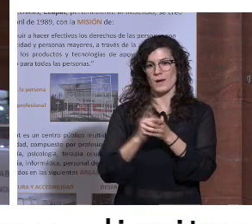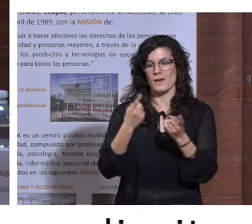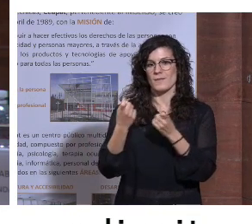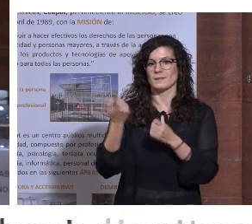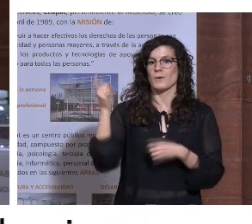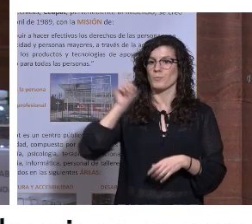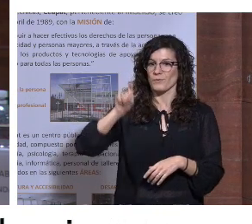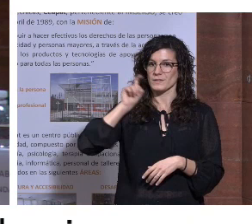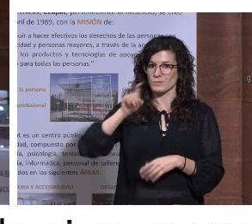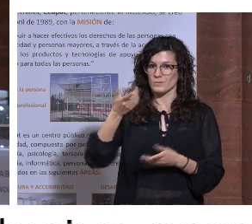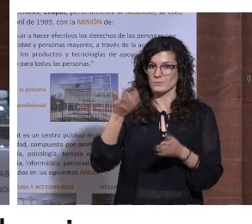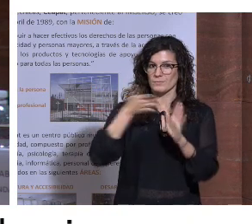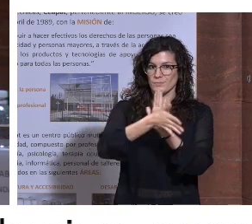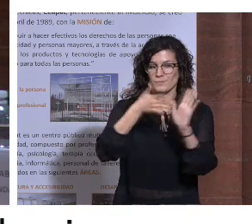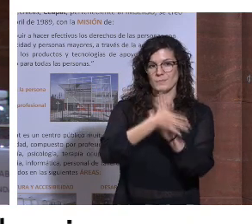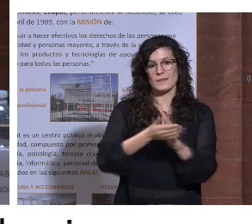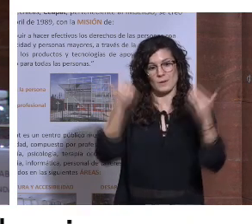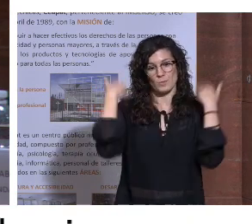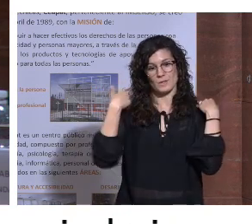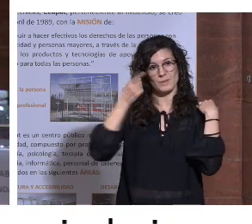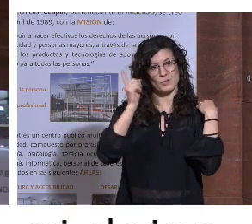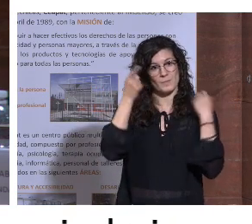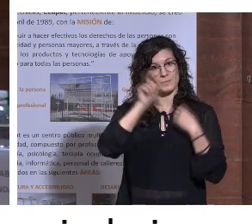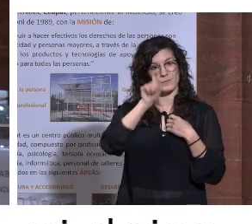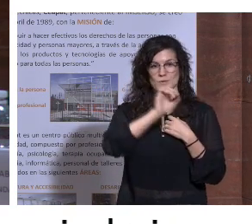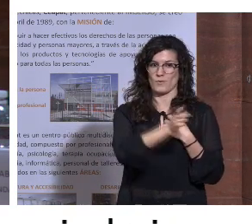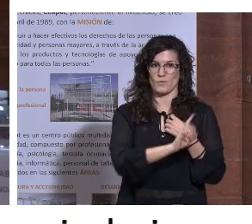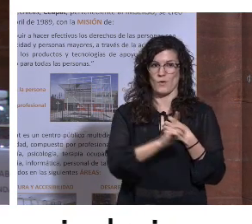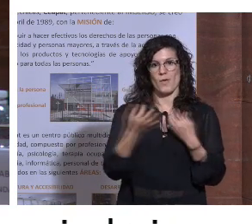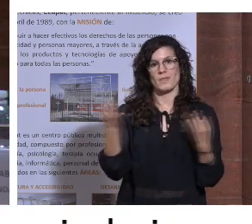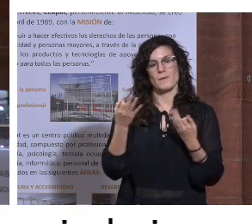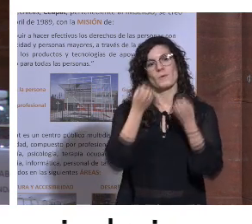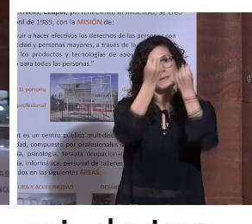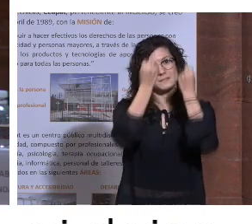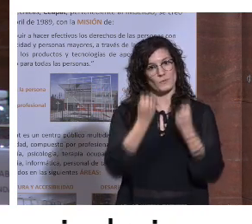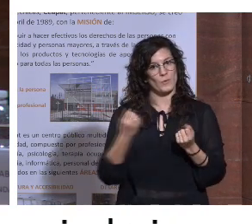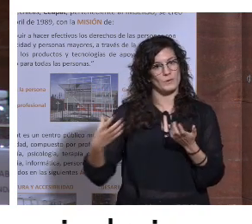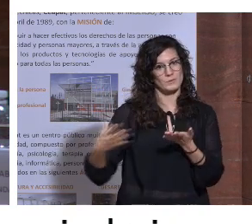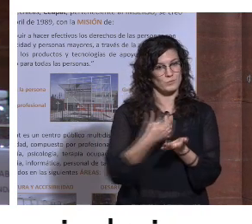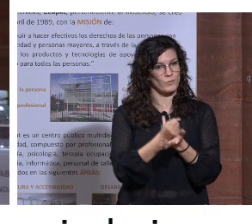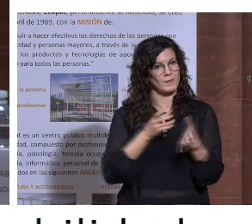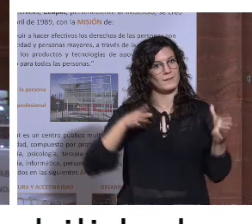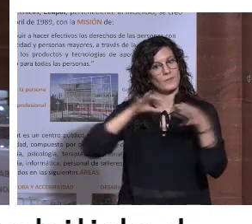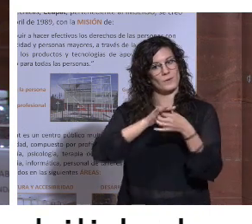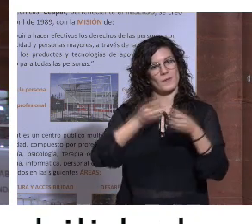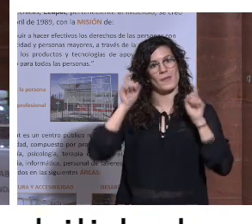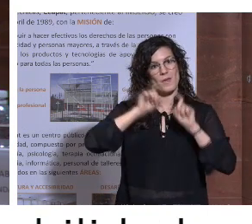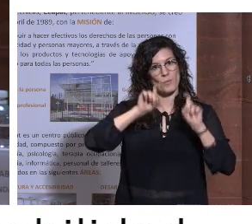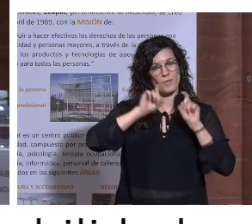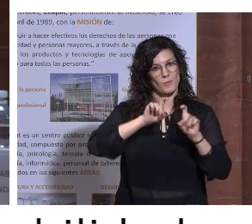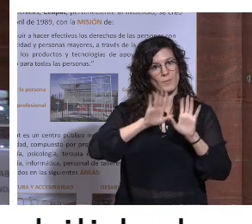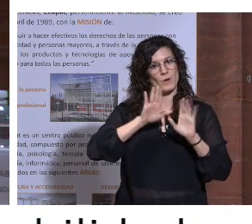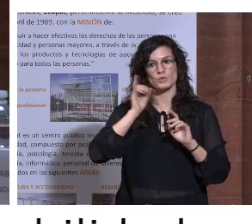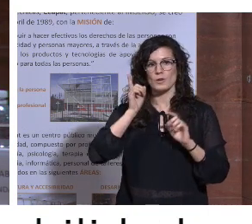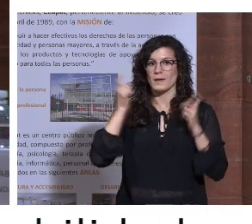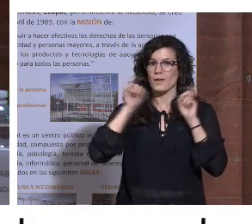docentes, ni dejar en los docentes la única responsabilidad. Todas las instituciones relacionadas con la educación, pero más allá de la